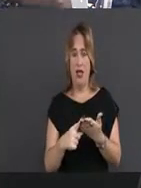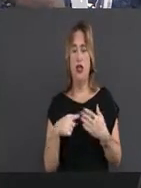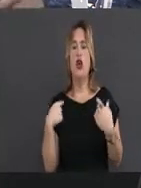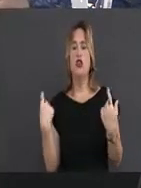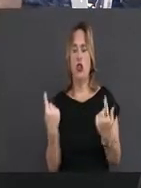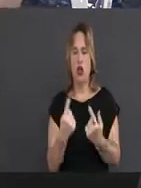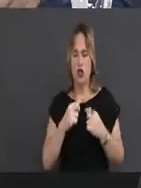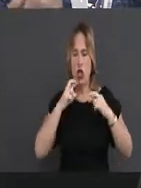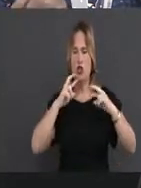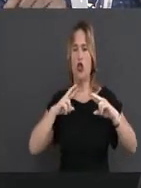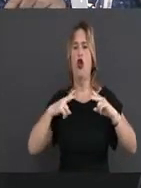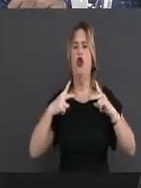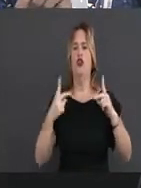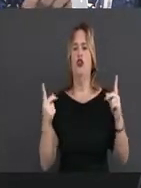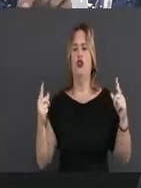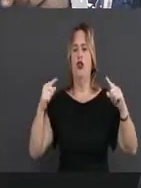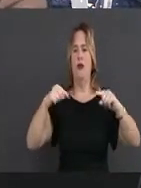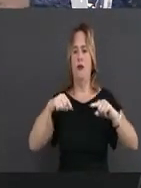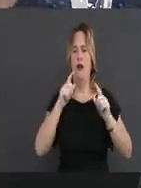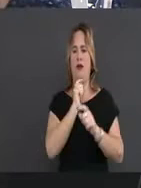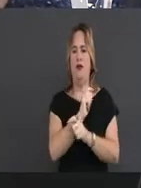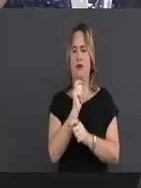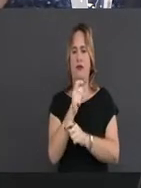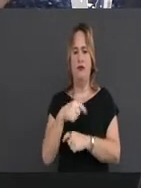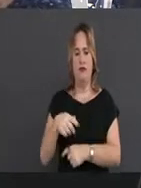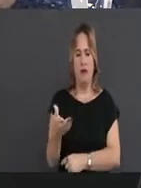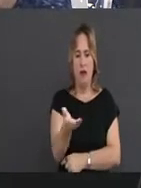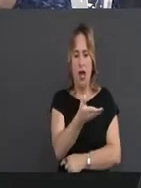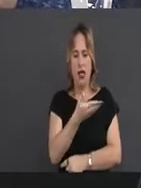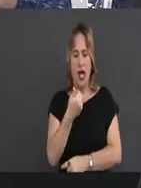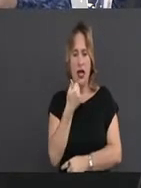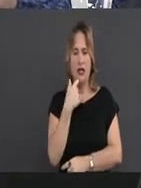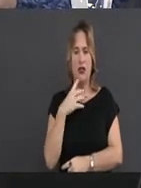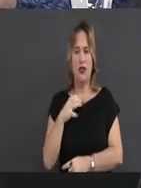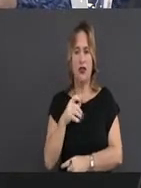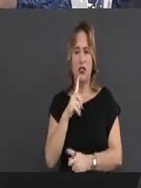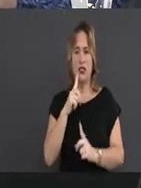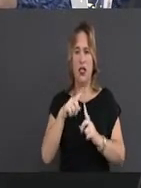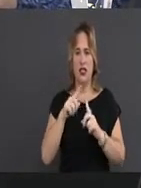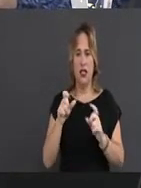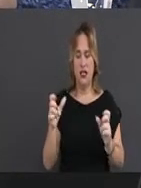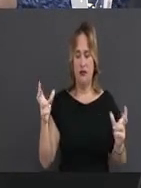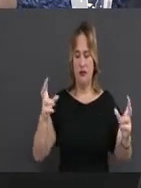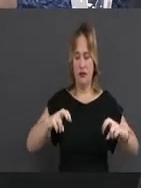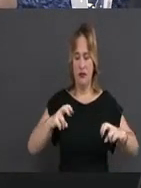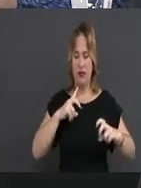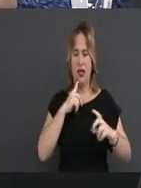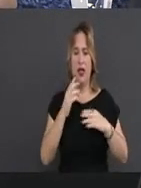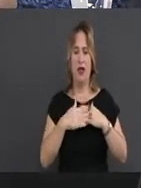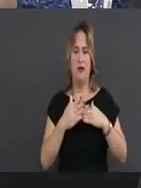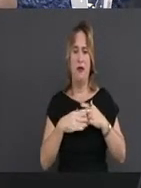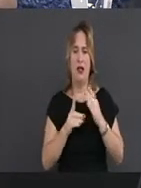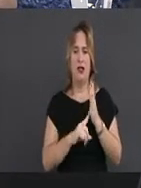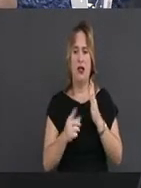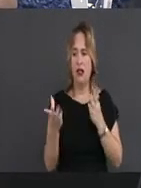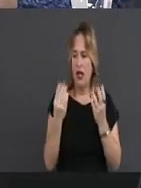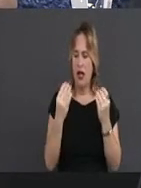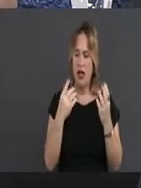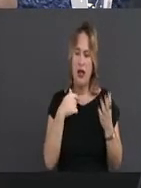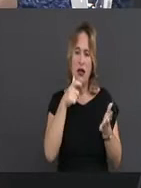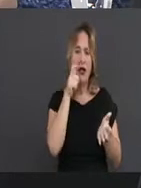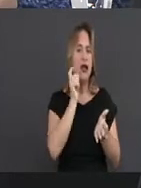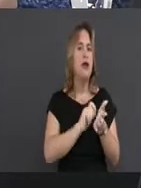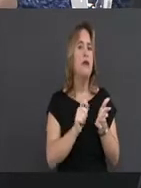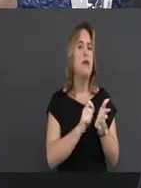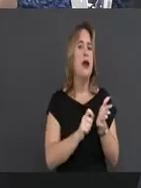nosotros vamos a tener una sesión para eso con los técnicos, los especialistas de la empresa eléctrica, los inspectores